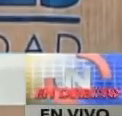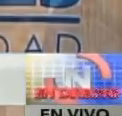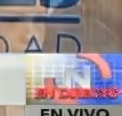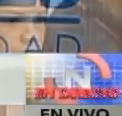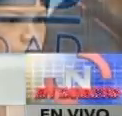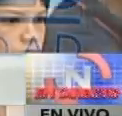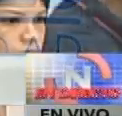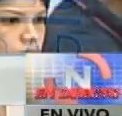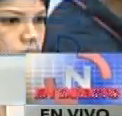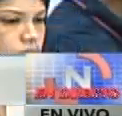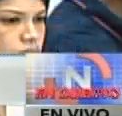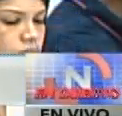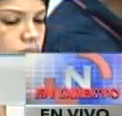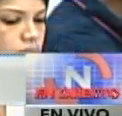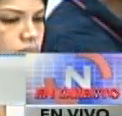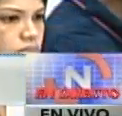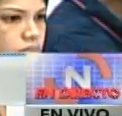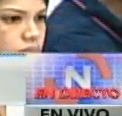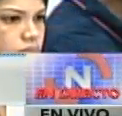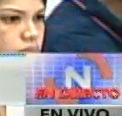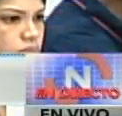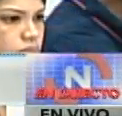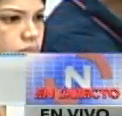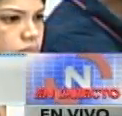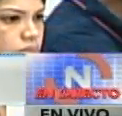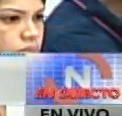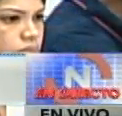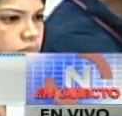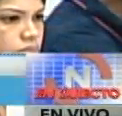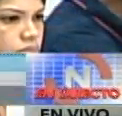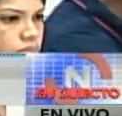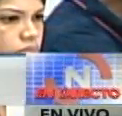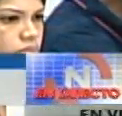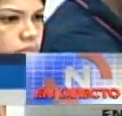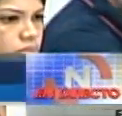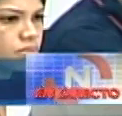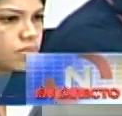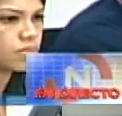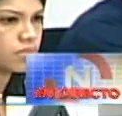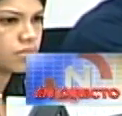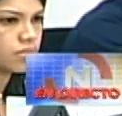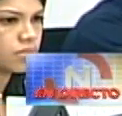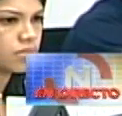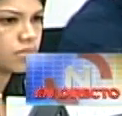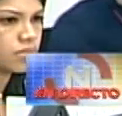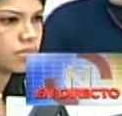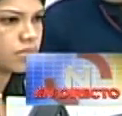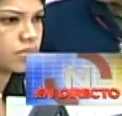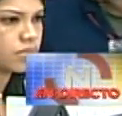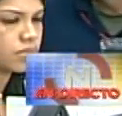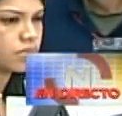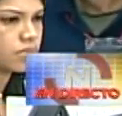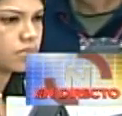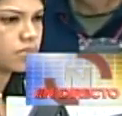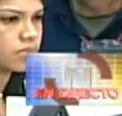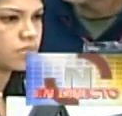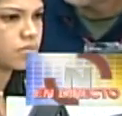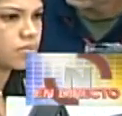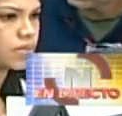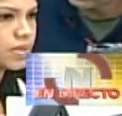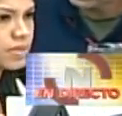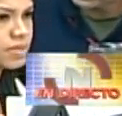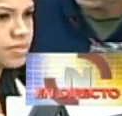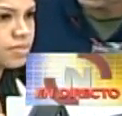De la Salsa, por Radio Miraflores. Venezuela, Nicolás Maduro, en su programa La Hora de la Salsa, que se